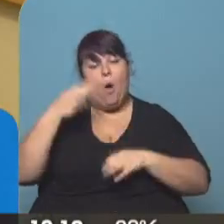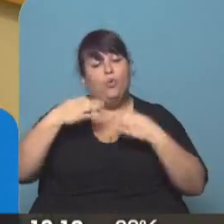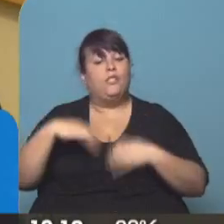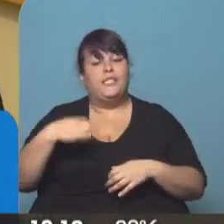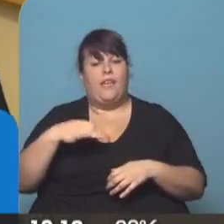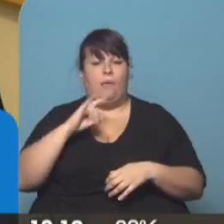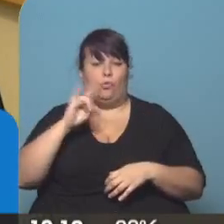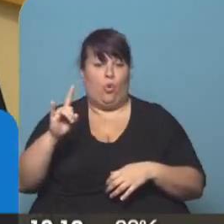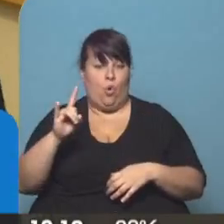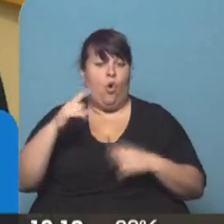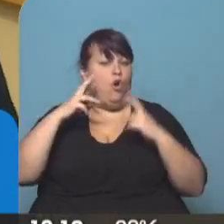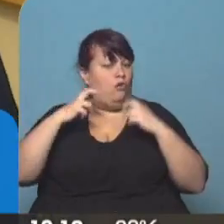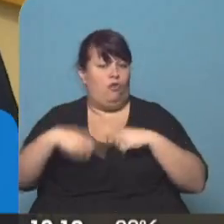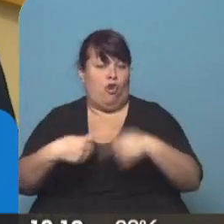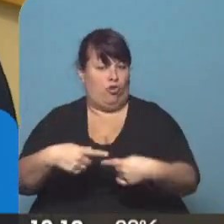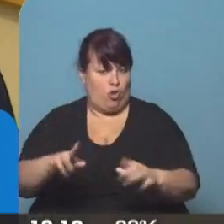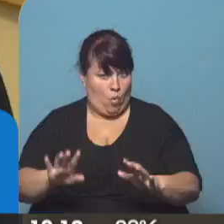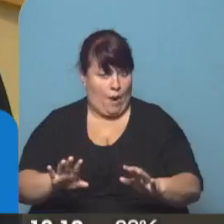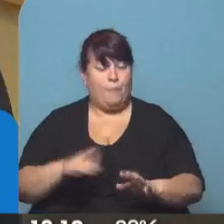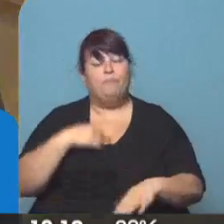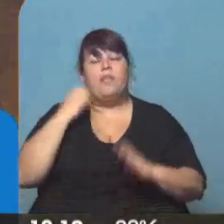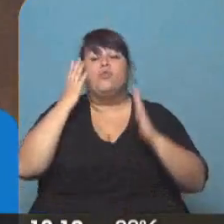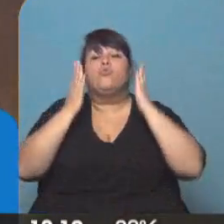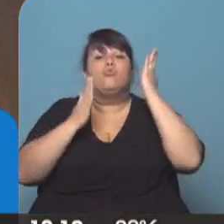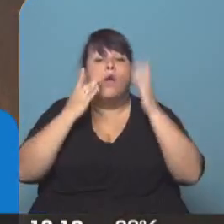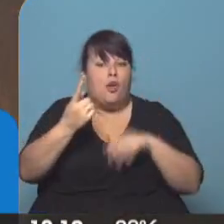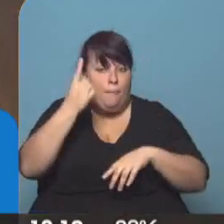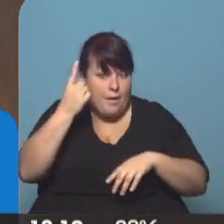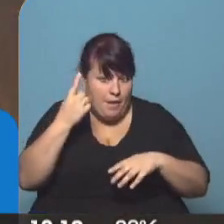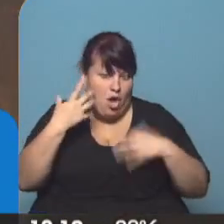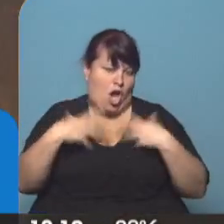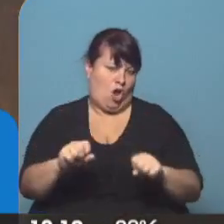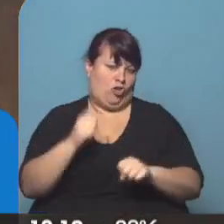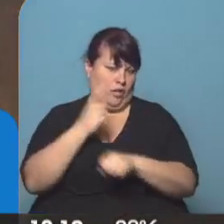que seguir adelante. Anhelamos primero poder encontrarlo.